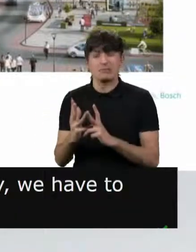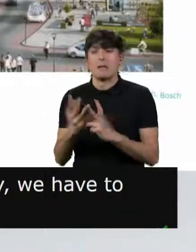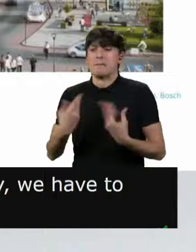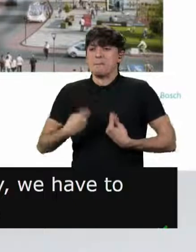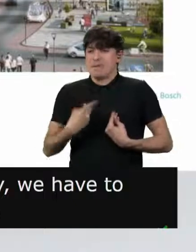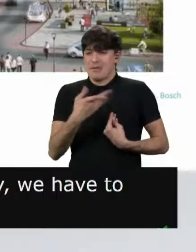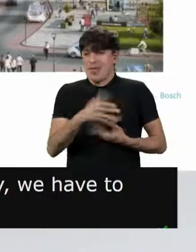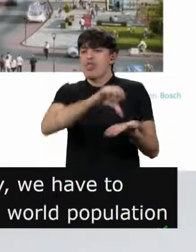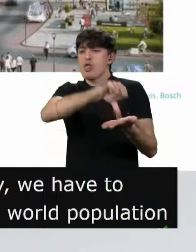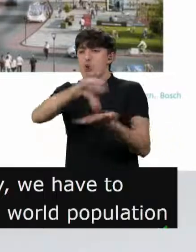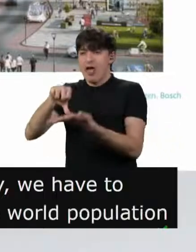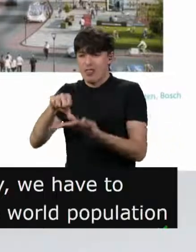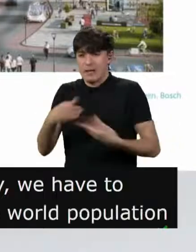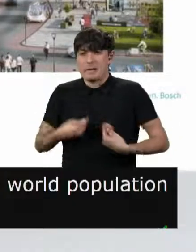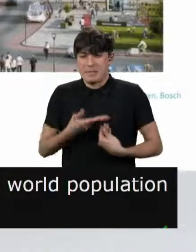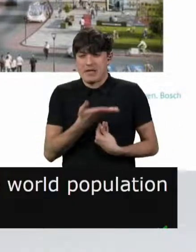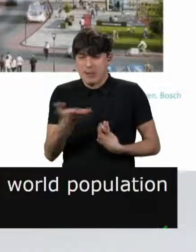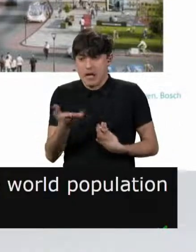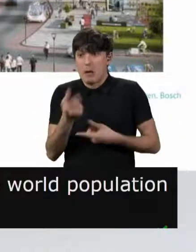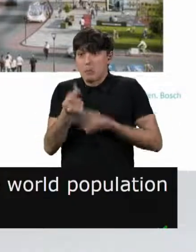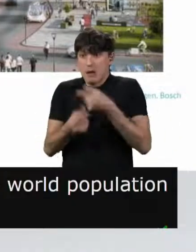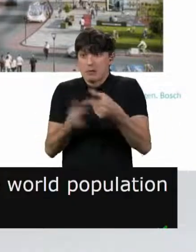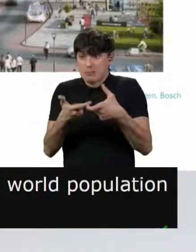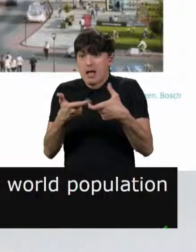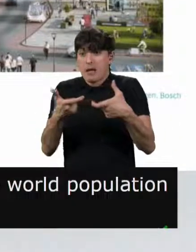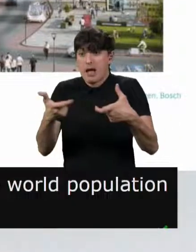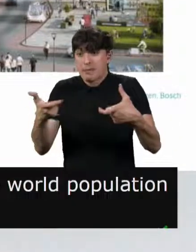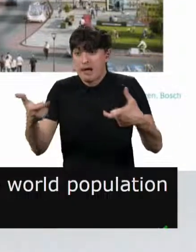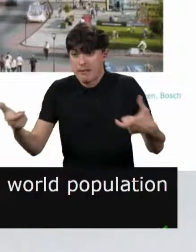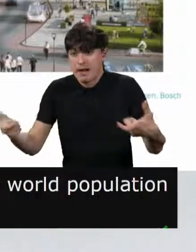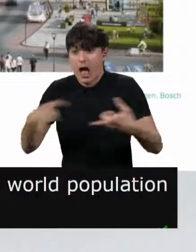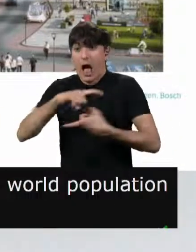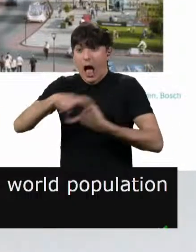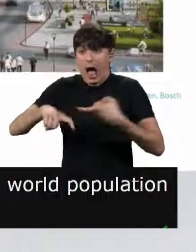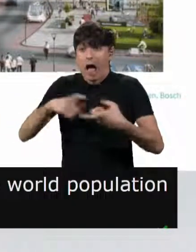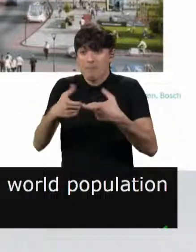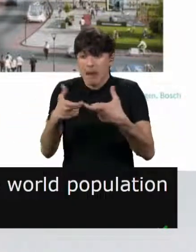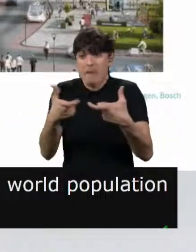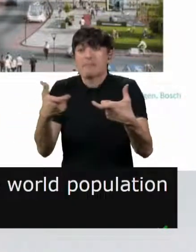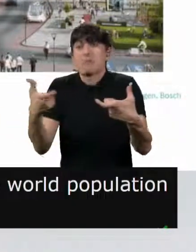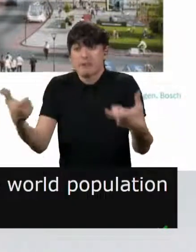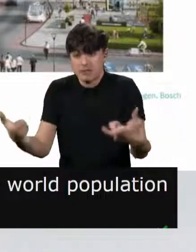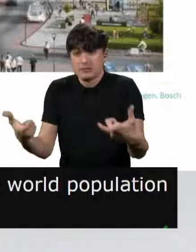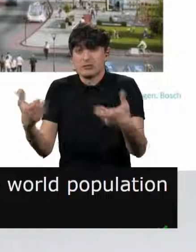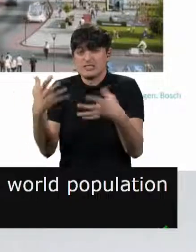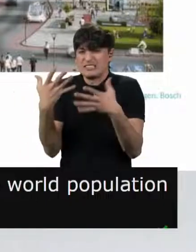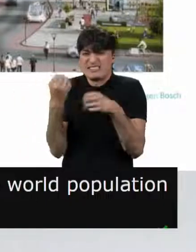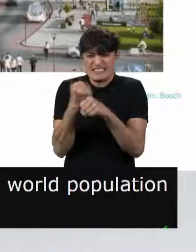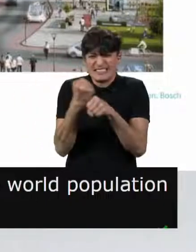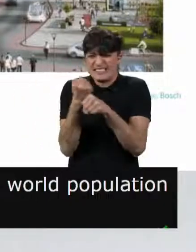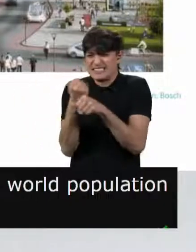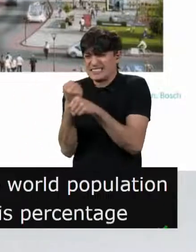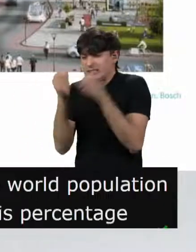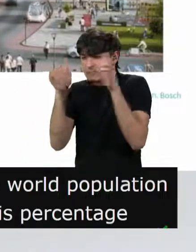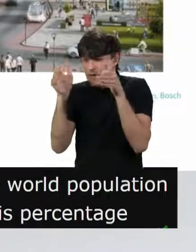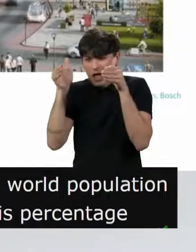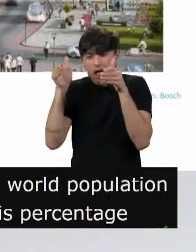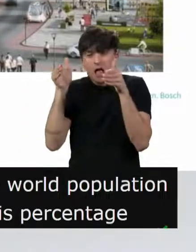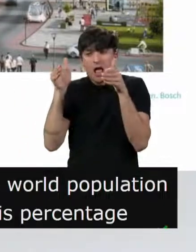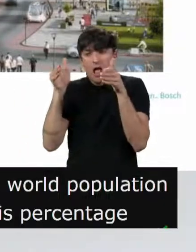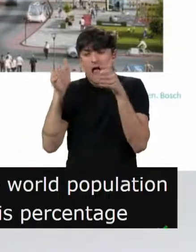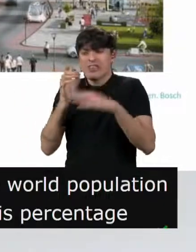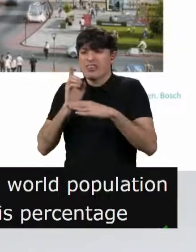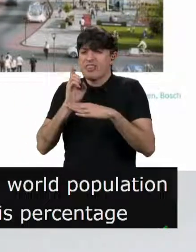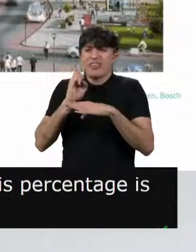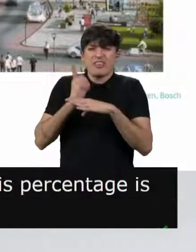núcleos urbanos y living esto no in para que urban siga centers, creciendo. and this is growing. Y This todos los percentage is trabajos que growing. se están And dirigiendo all actualmente the están work that